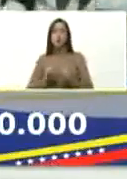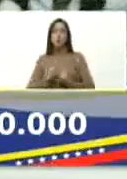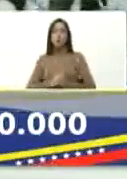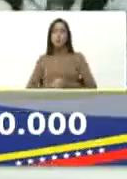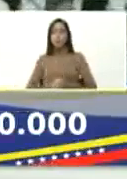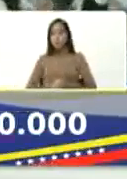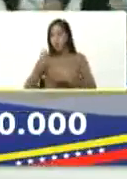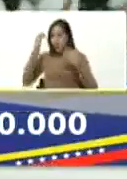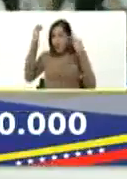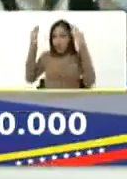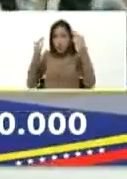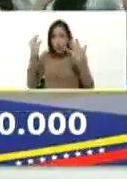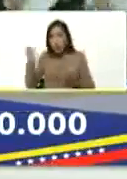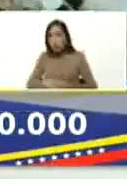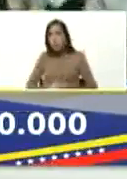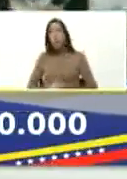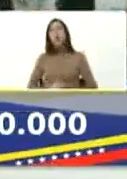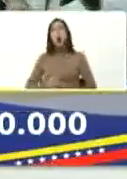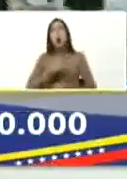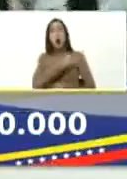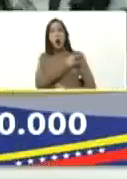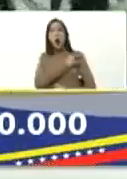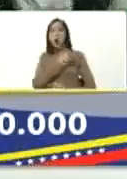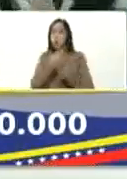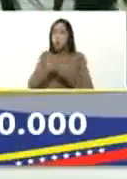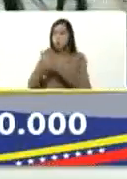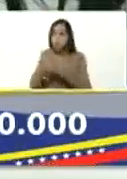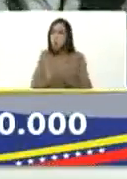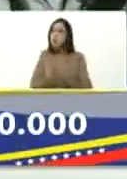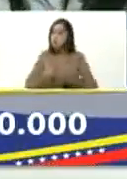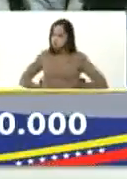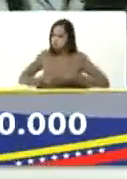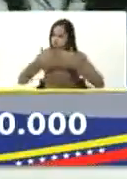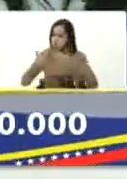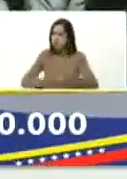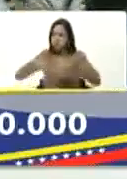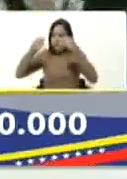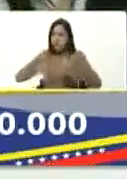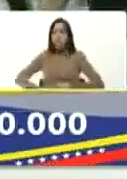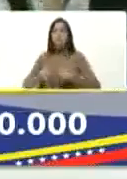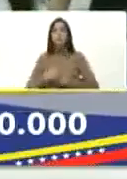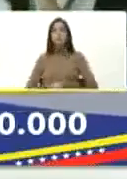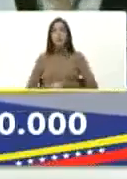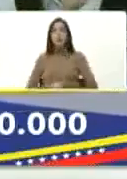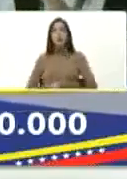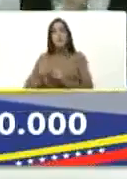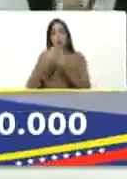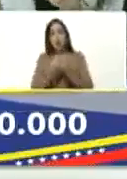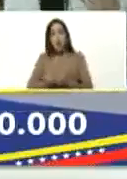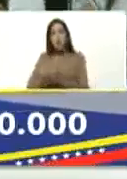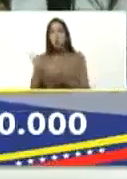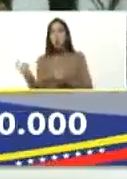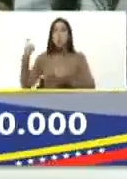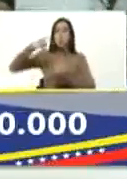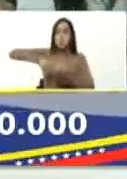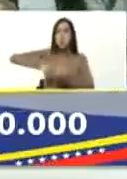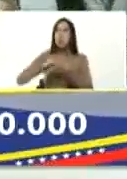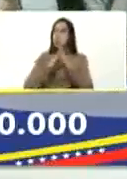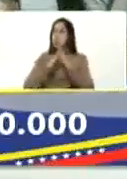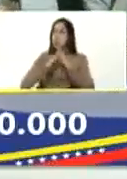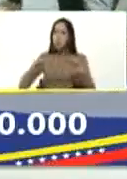Él sueña con estudiar en la universidad y lo tiene garantizado desde ya, que va a estudiar, va a tener su cupo, como lo